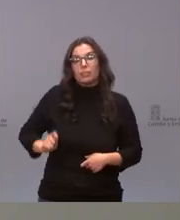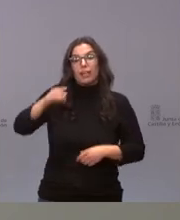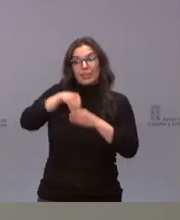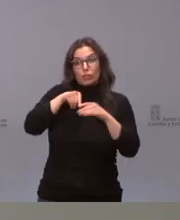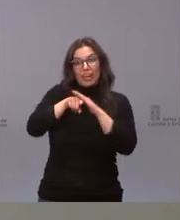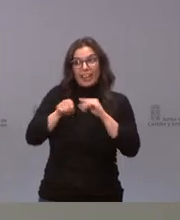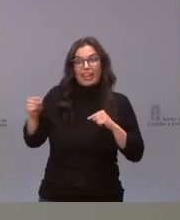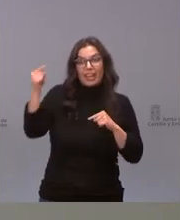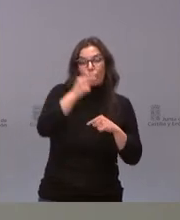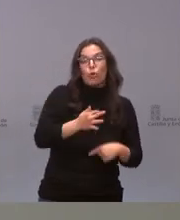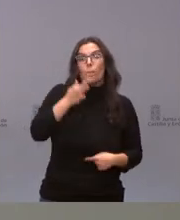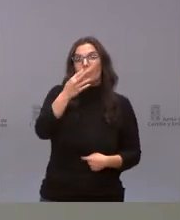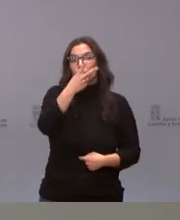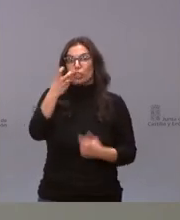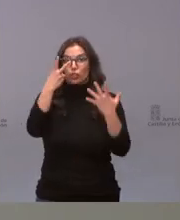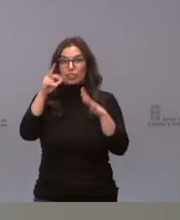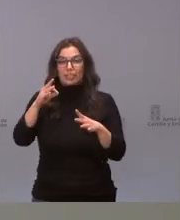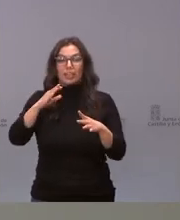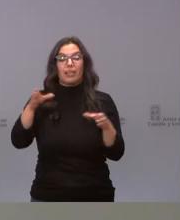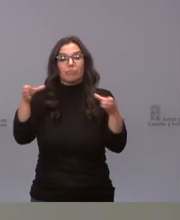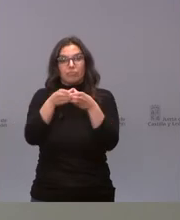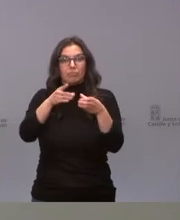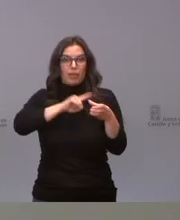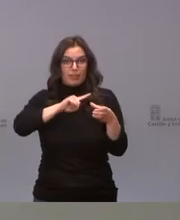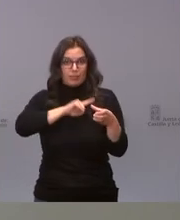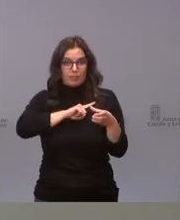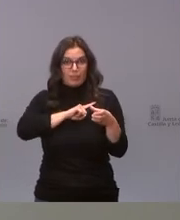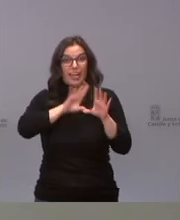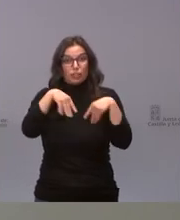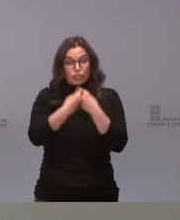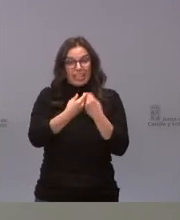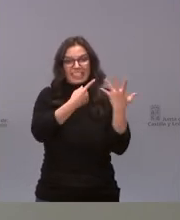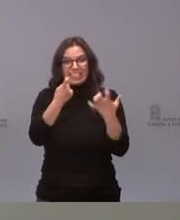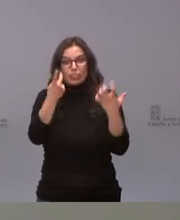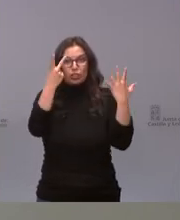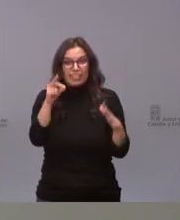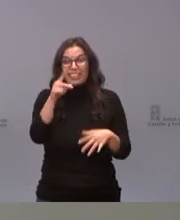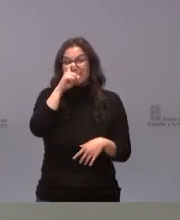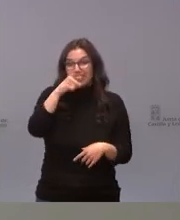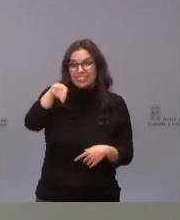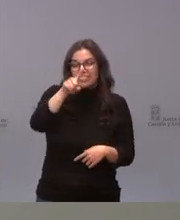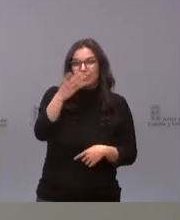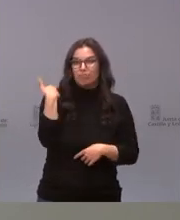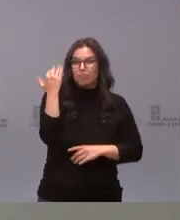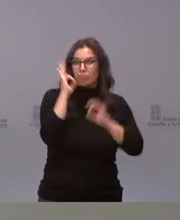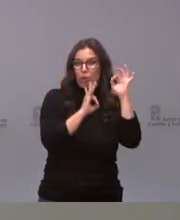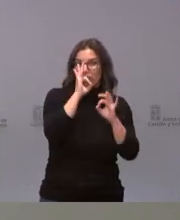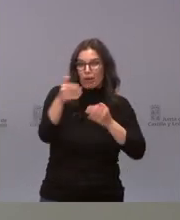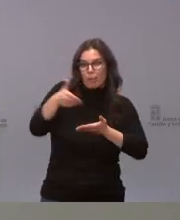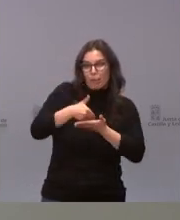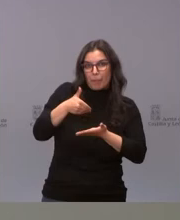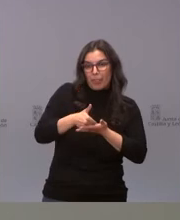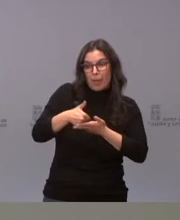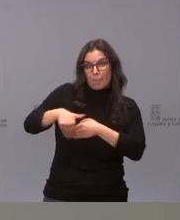más 270 de las Fuerzas Armadas, que nos llevan a 660. Y si ustedes recuerdan, las tasas que nos pedían en